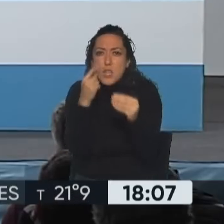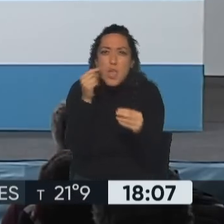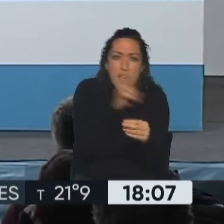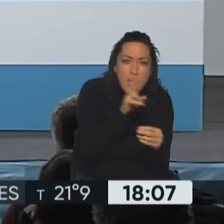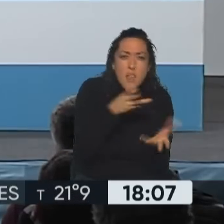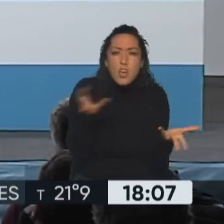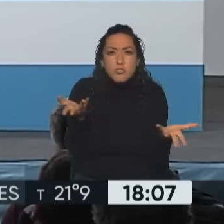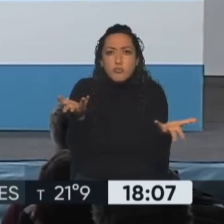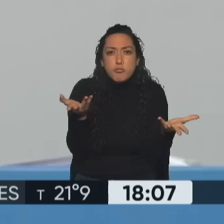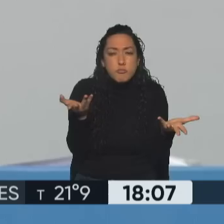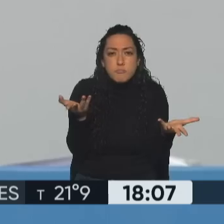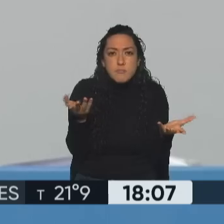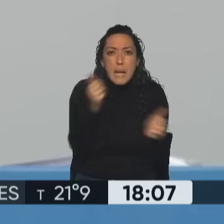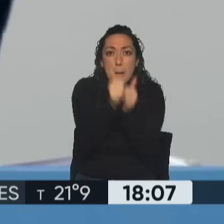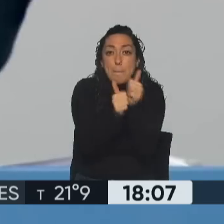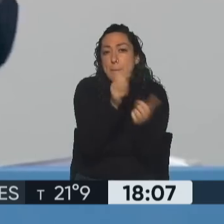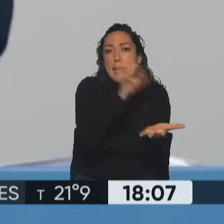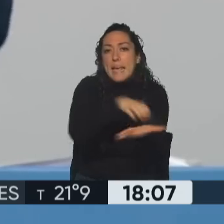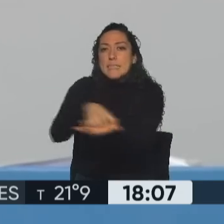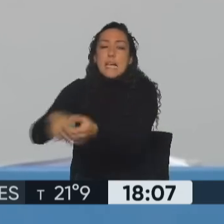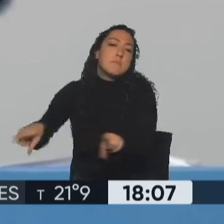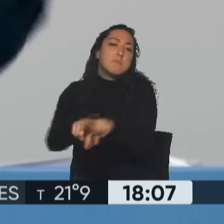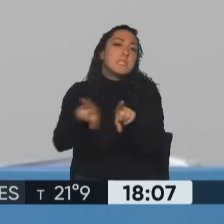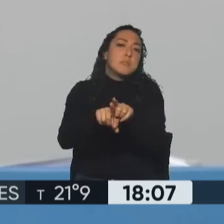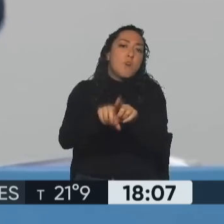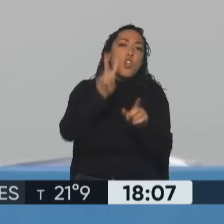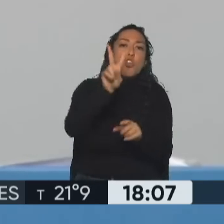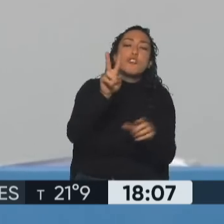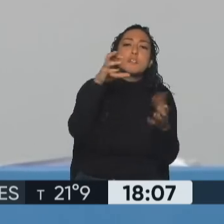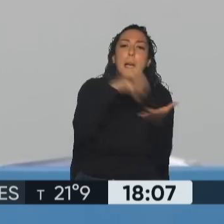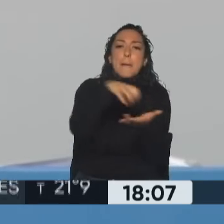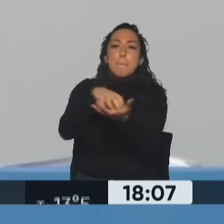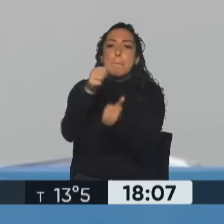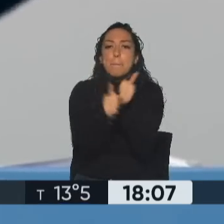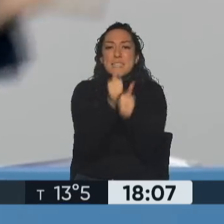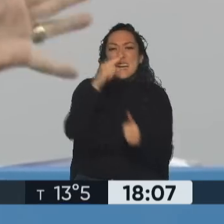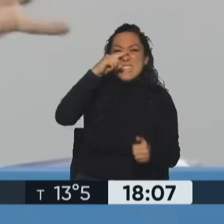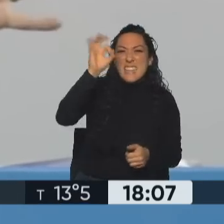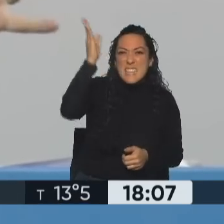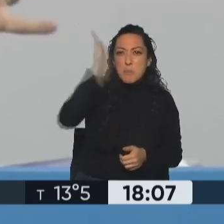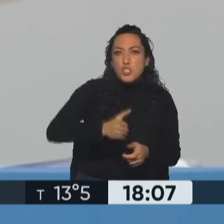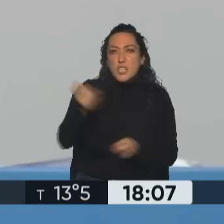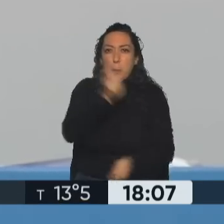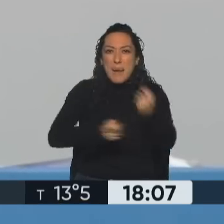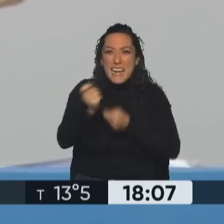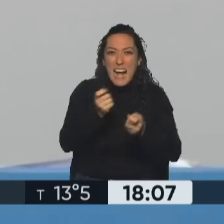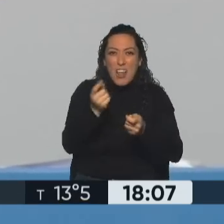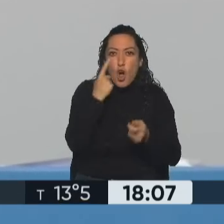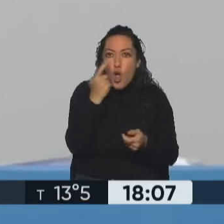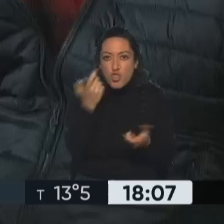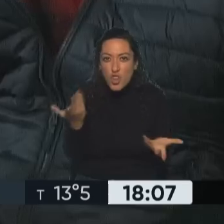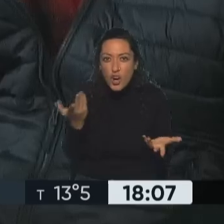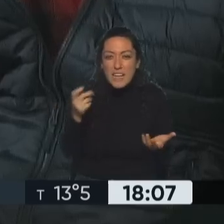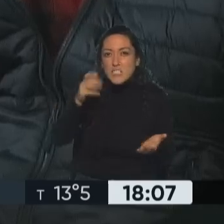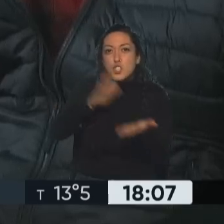común que empresas, por ejemplo, 2 empresas controlan el 70% del mercado o más del